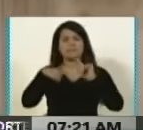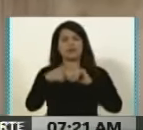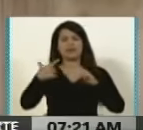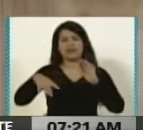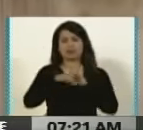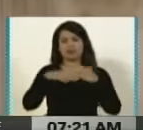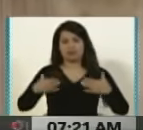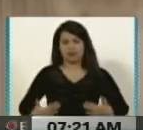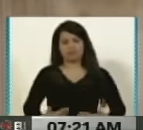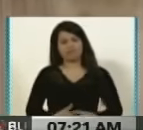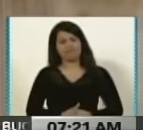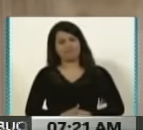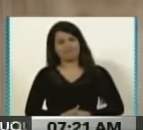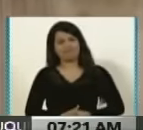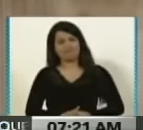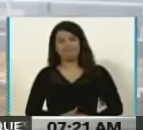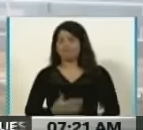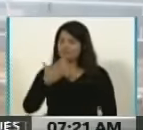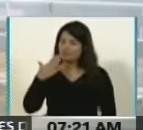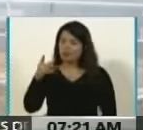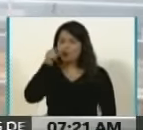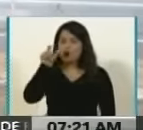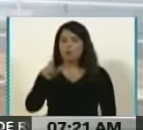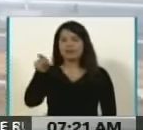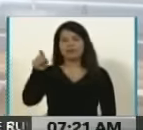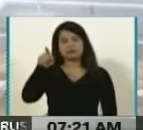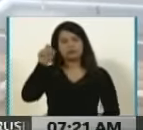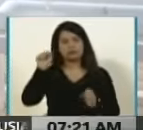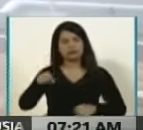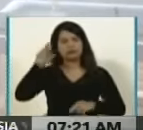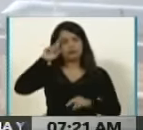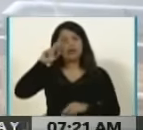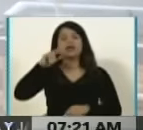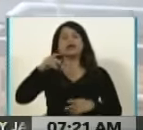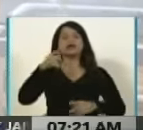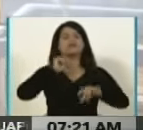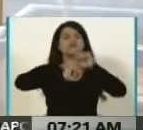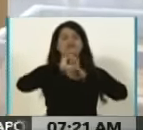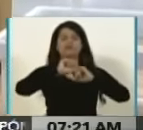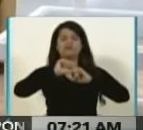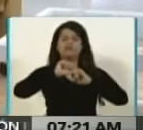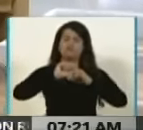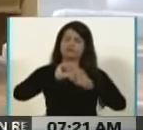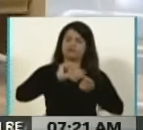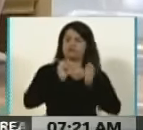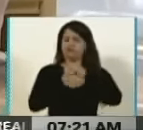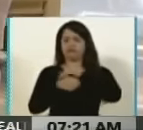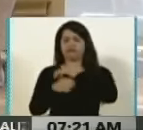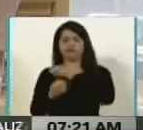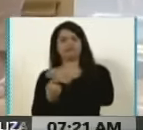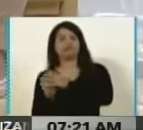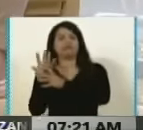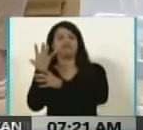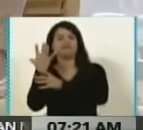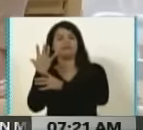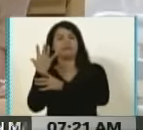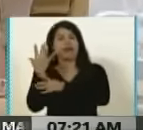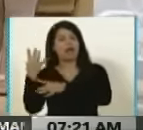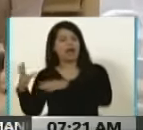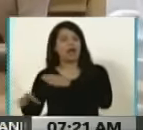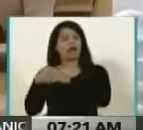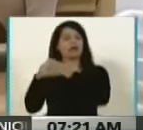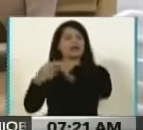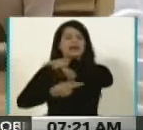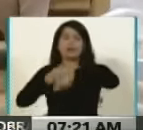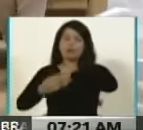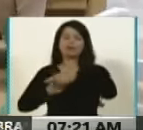derechos populares. Muchas gracias, Julio, por haber estado con nosotros. Tú lo has dicho. Gracias. Rebelión, renacimiento, renovación, y pudiéramos incluir también revolución. Gracias, Julio,